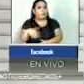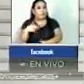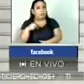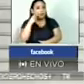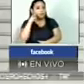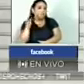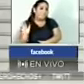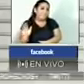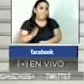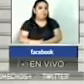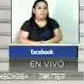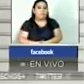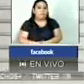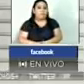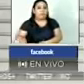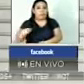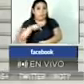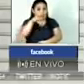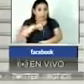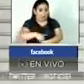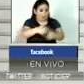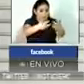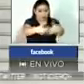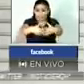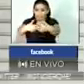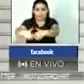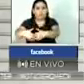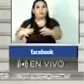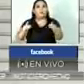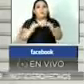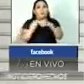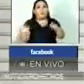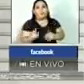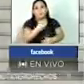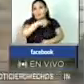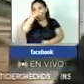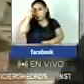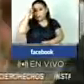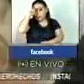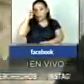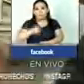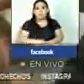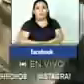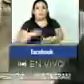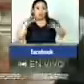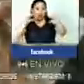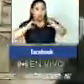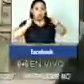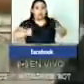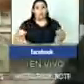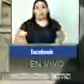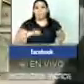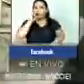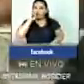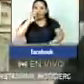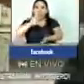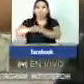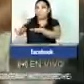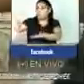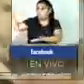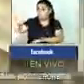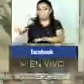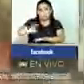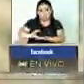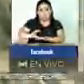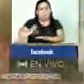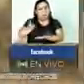no solo a las empresas, sino que a los trabajadores salvadoreños. El gobierno asegura que aunque la adquisición de estos fondos